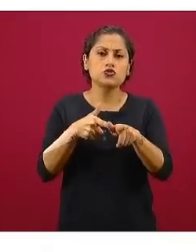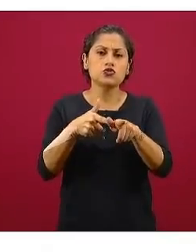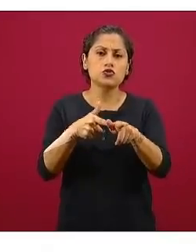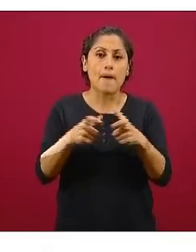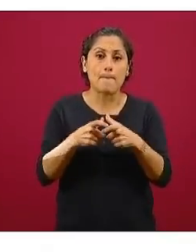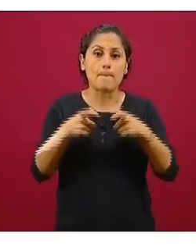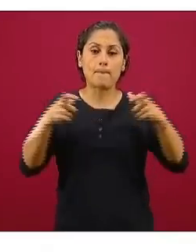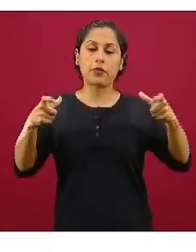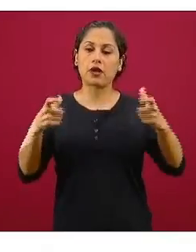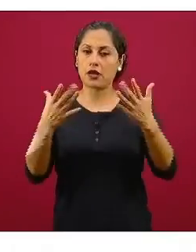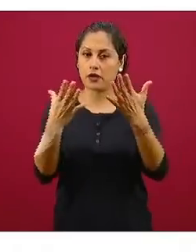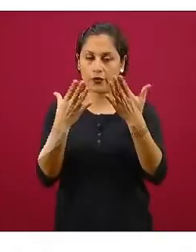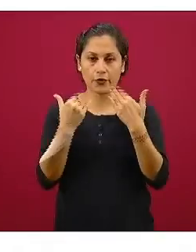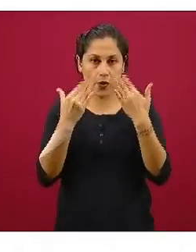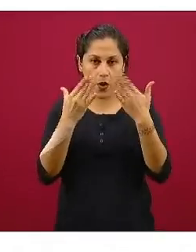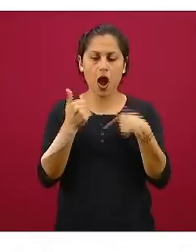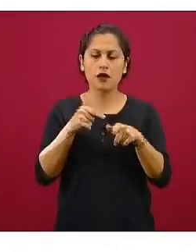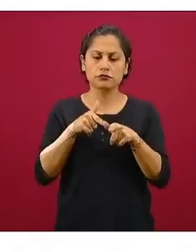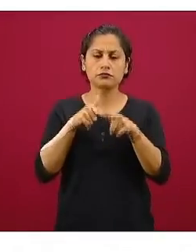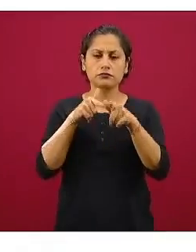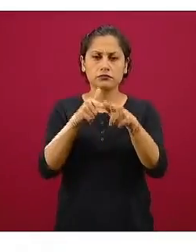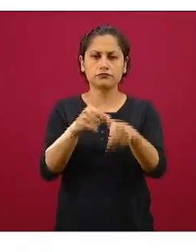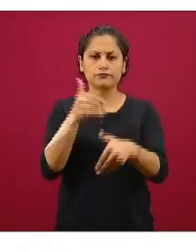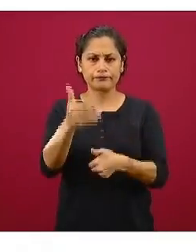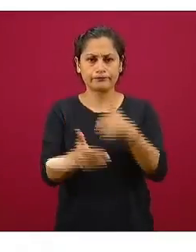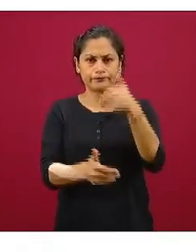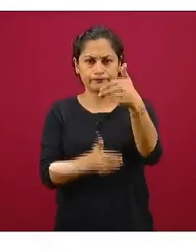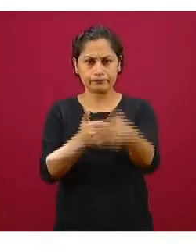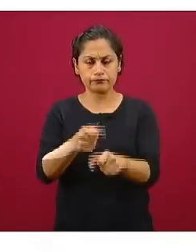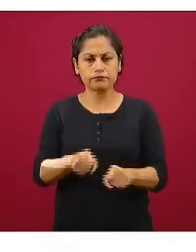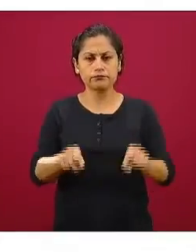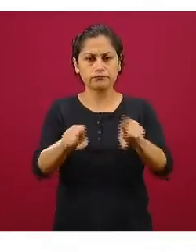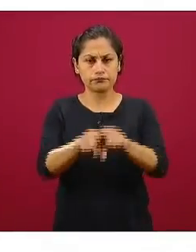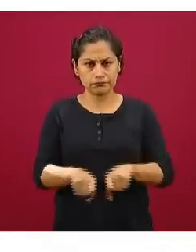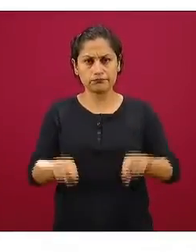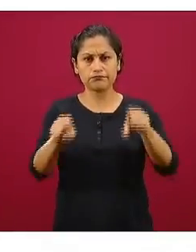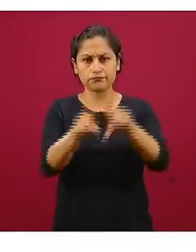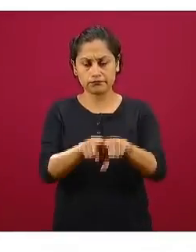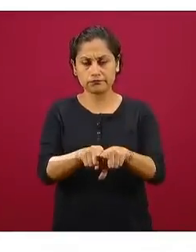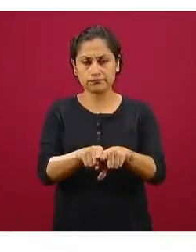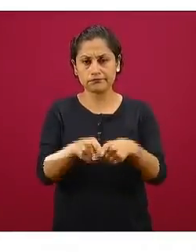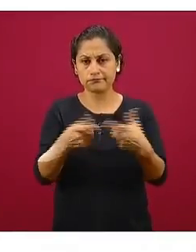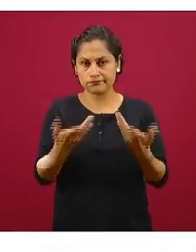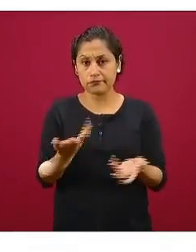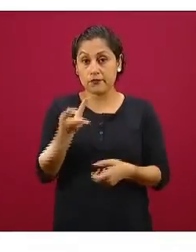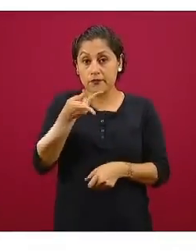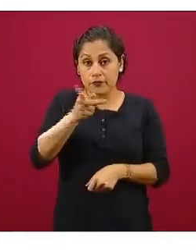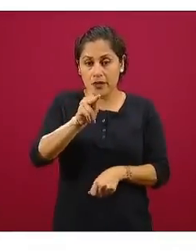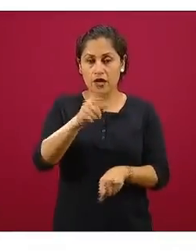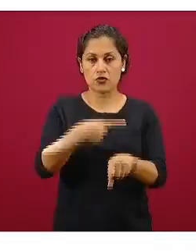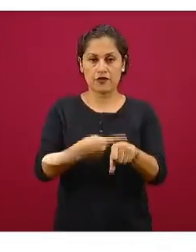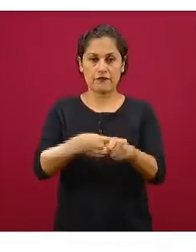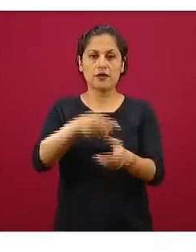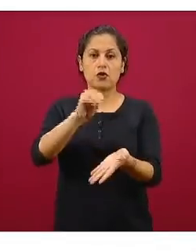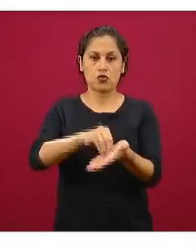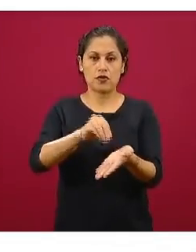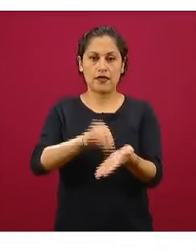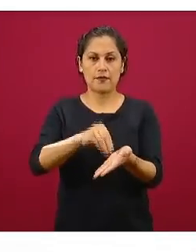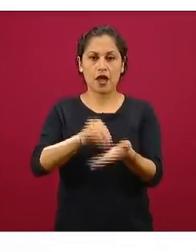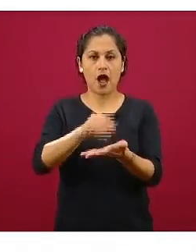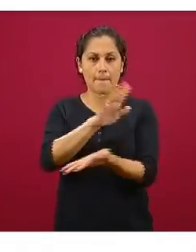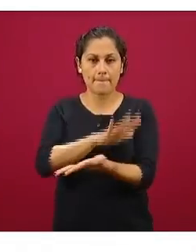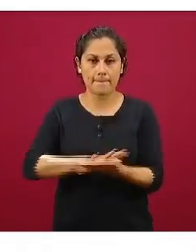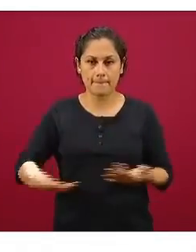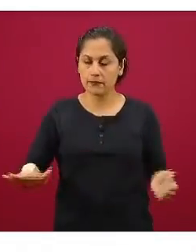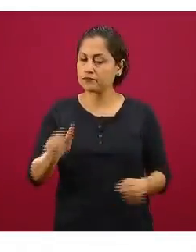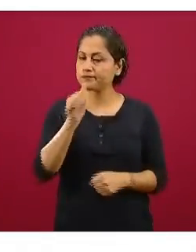última semana o más, 10 días prácticamente, pero igual esto significa que no ha cedido la transmisión. Veamos